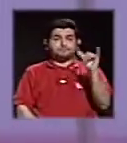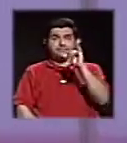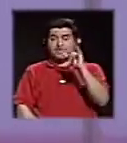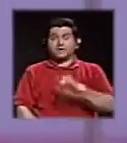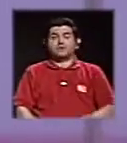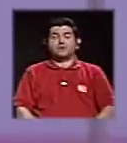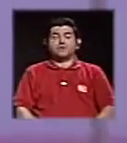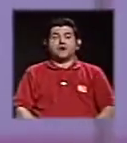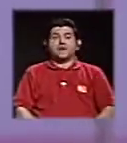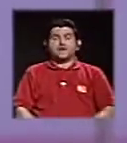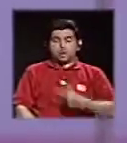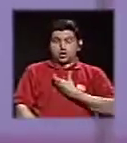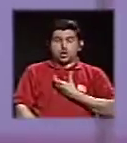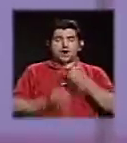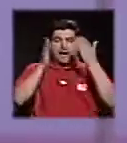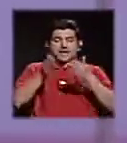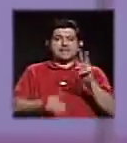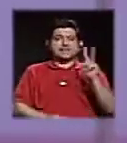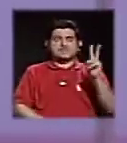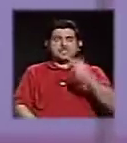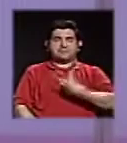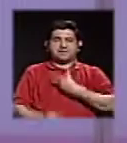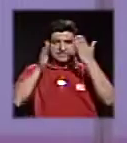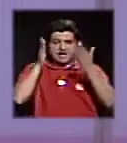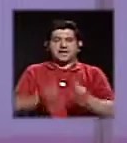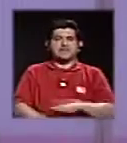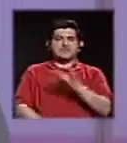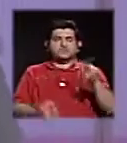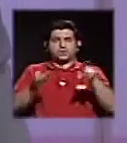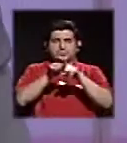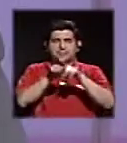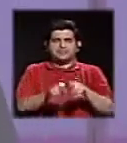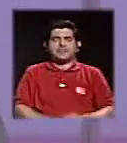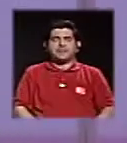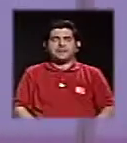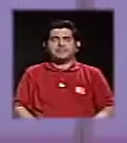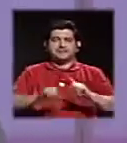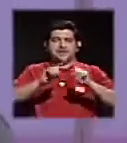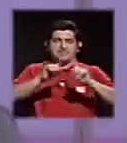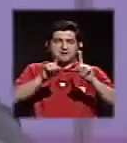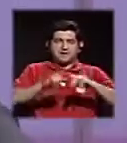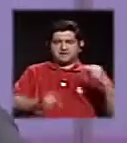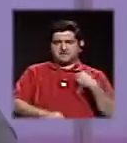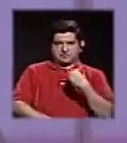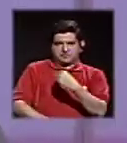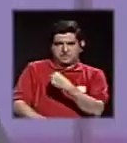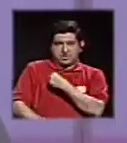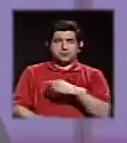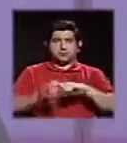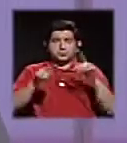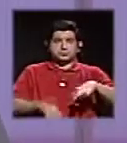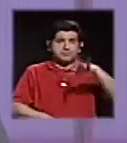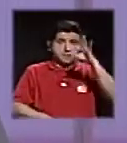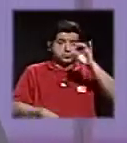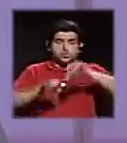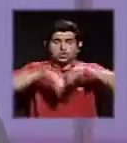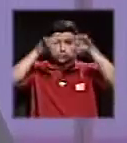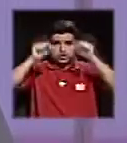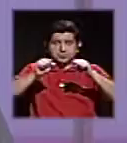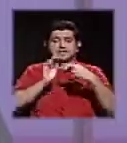papeleta de alcaldes y vicealcaldes o de intendentes y vice intendentes mientras que en los cargos que se eligen por el